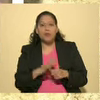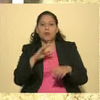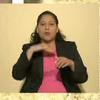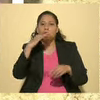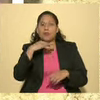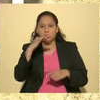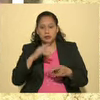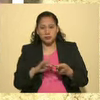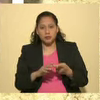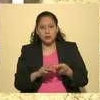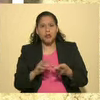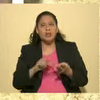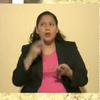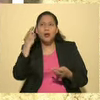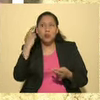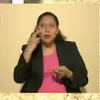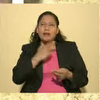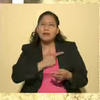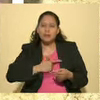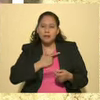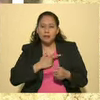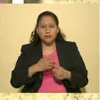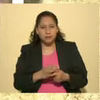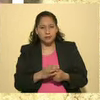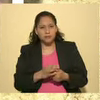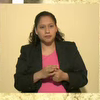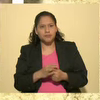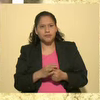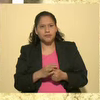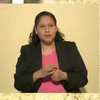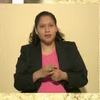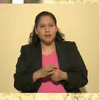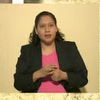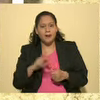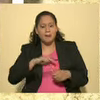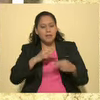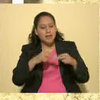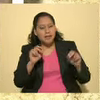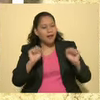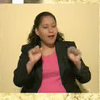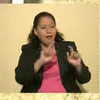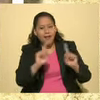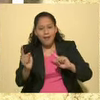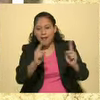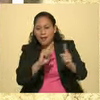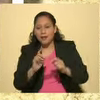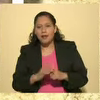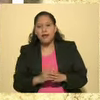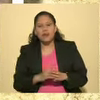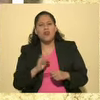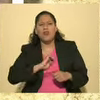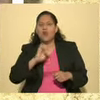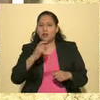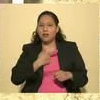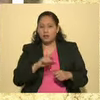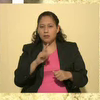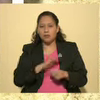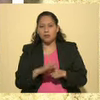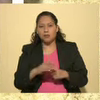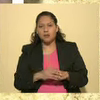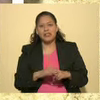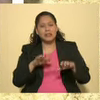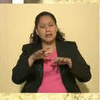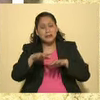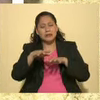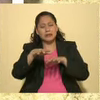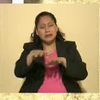Corrupción. ¿Qué ruido te causa placer? El de mis nietos corriendo. ¿Cuál te produce odio? El